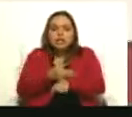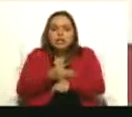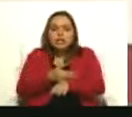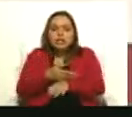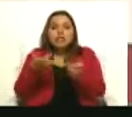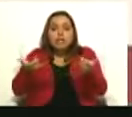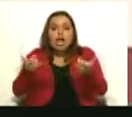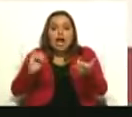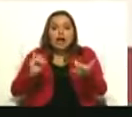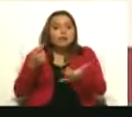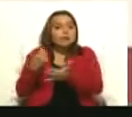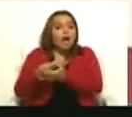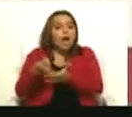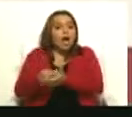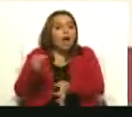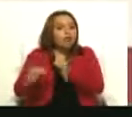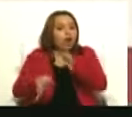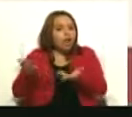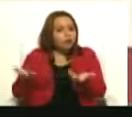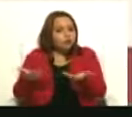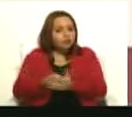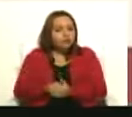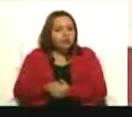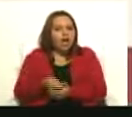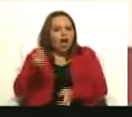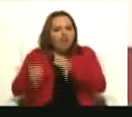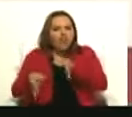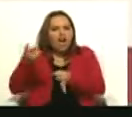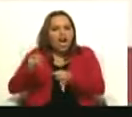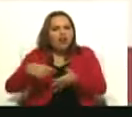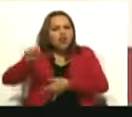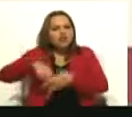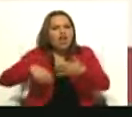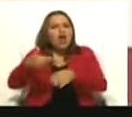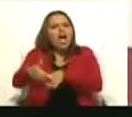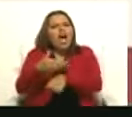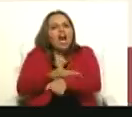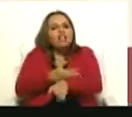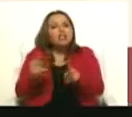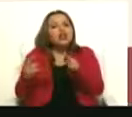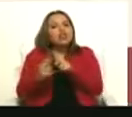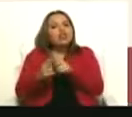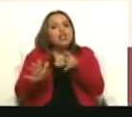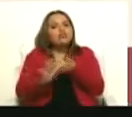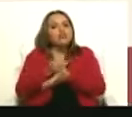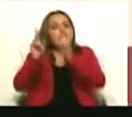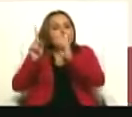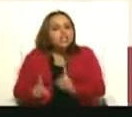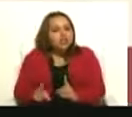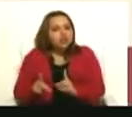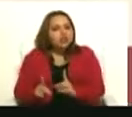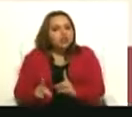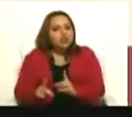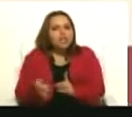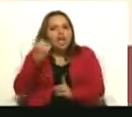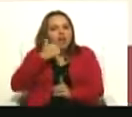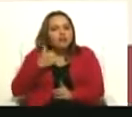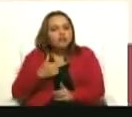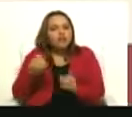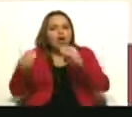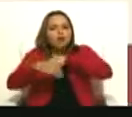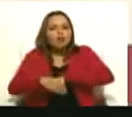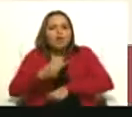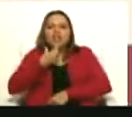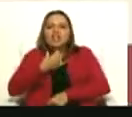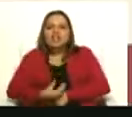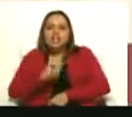estaban pagando abogados. Es decir, los abogados estuvieron contratados mucho antes de que se conociera la decisión que violenta el Acuerdo de Ginebra y